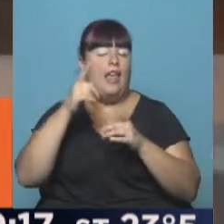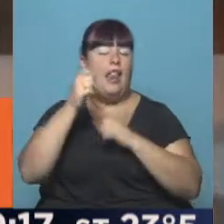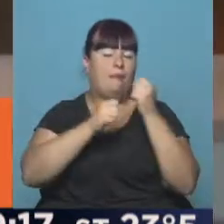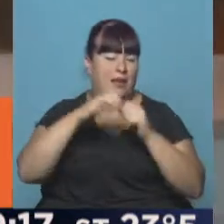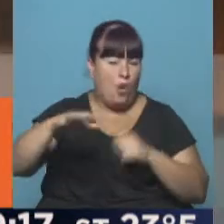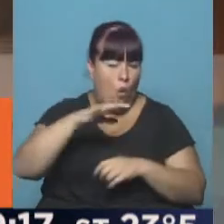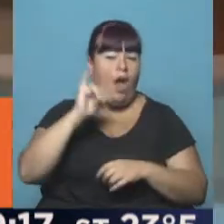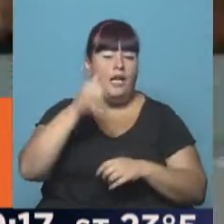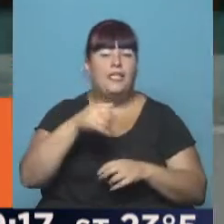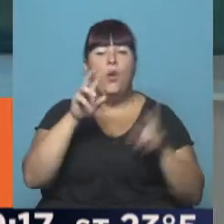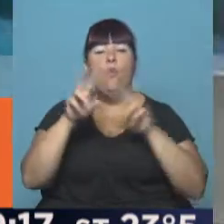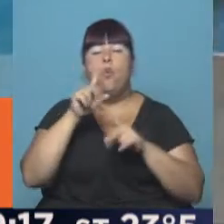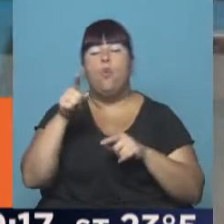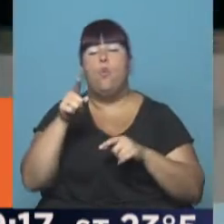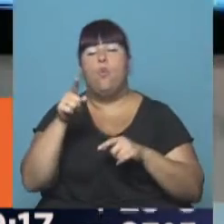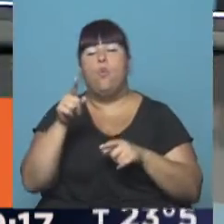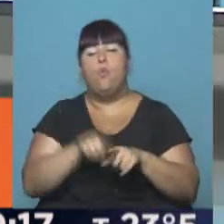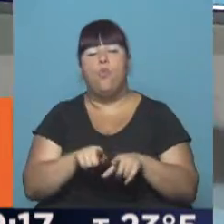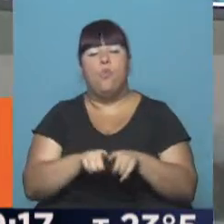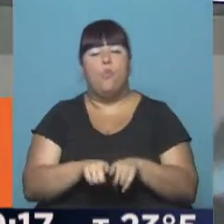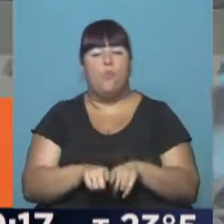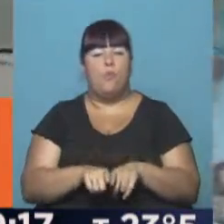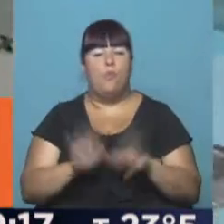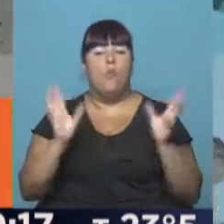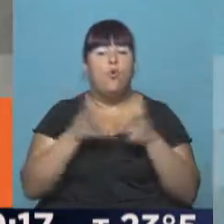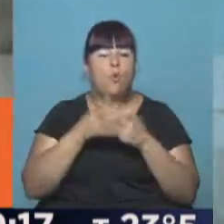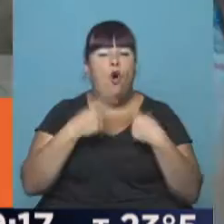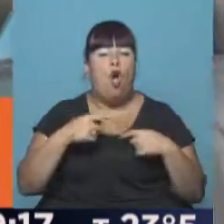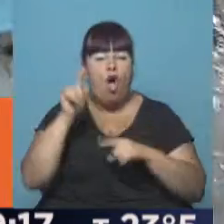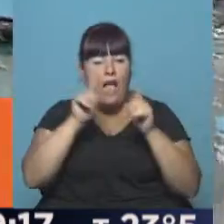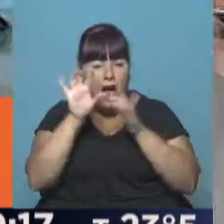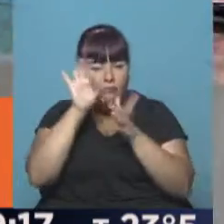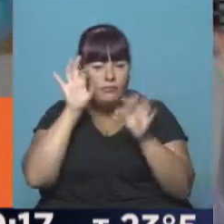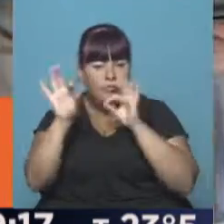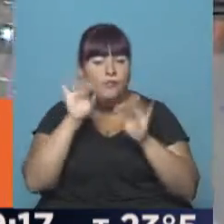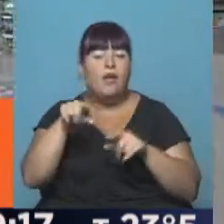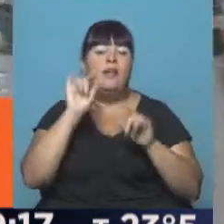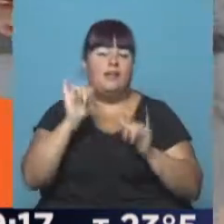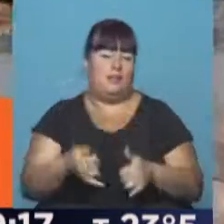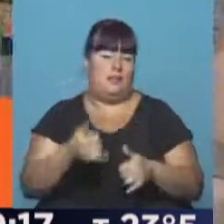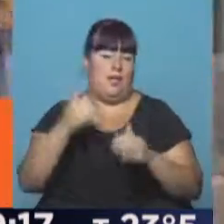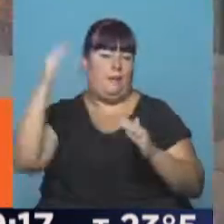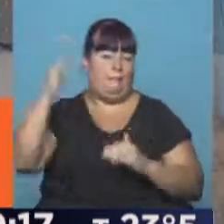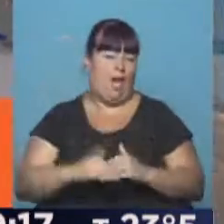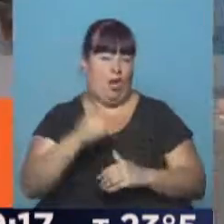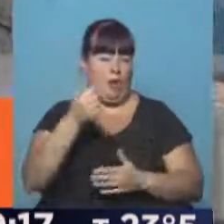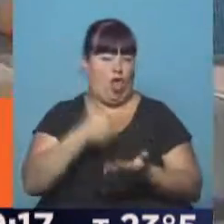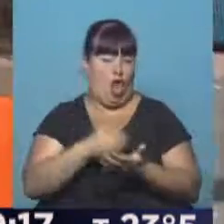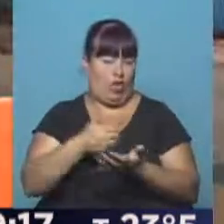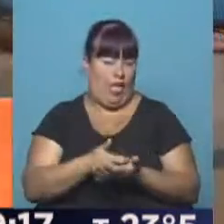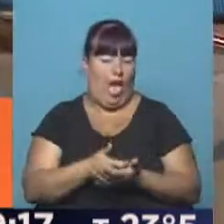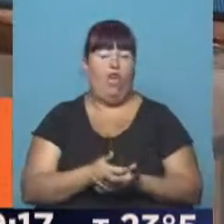esta selección o por lo menos un es un grupo de productos sobre los cuales éste se redujo el precio de contado